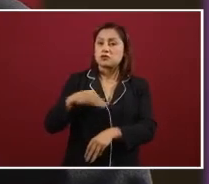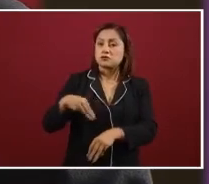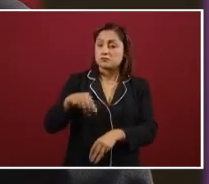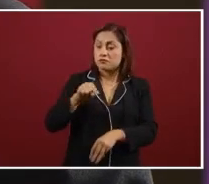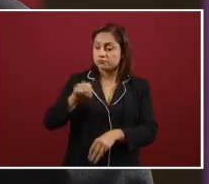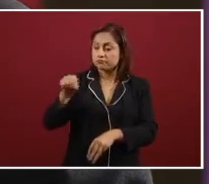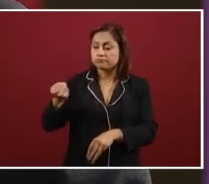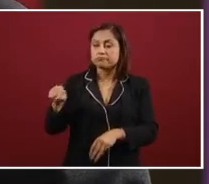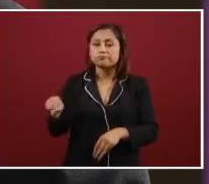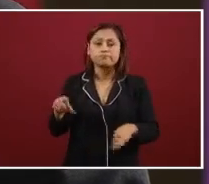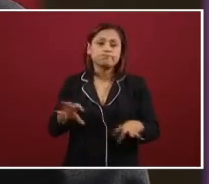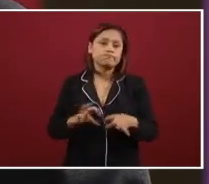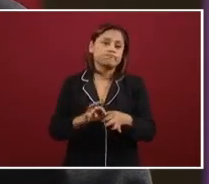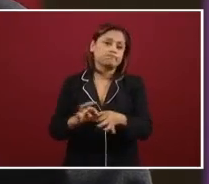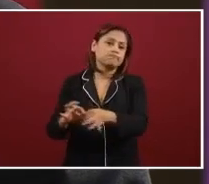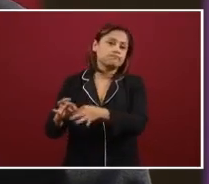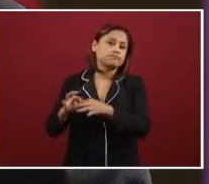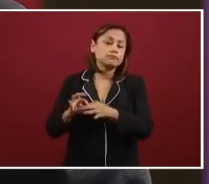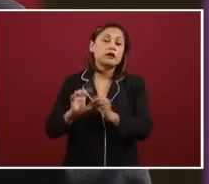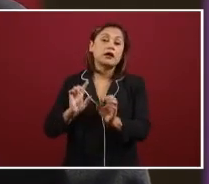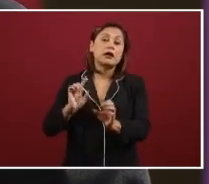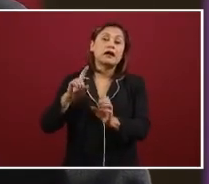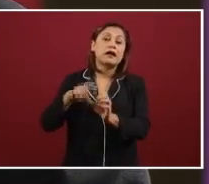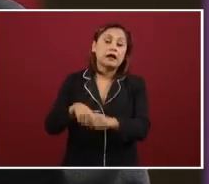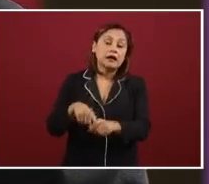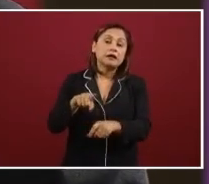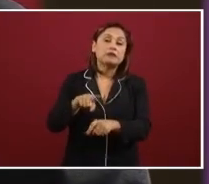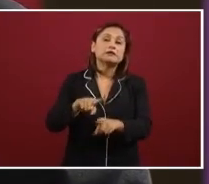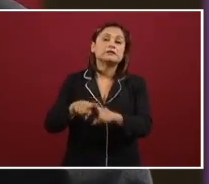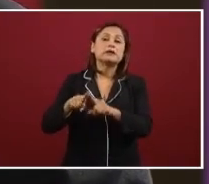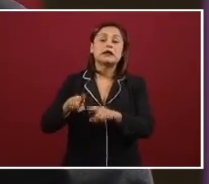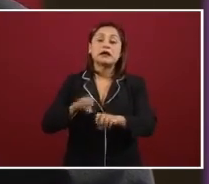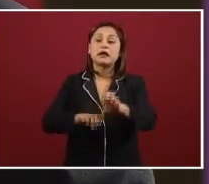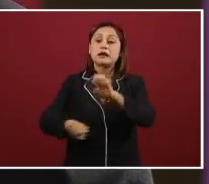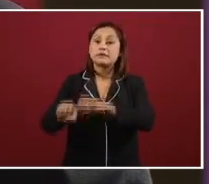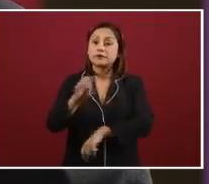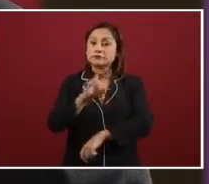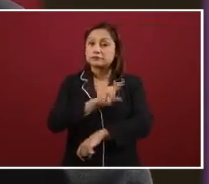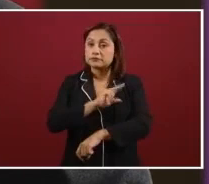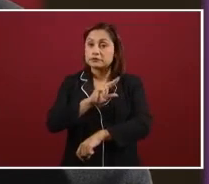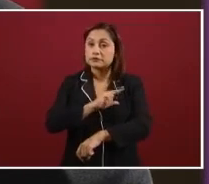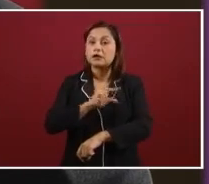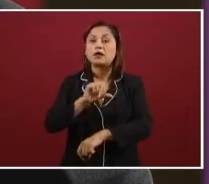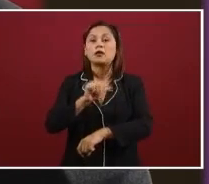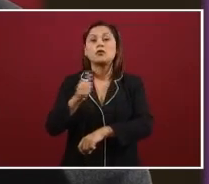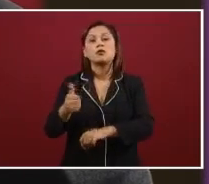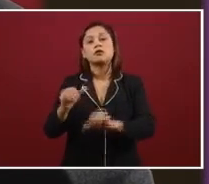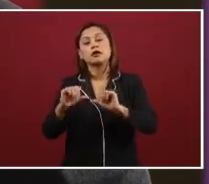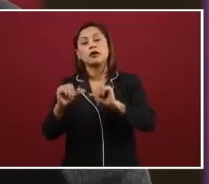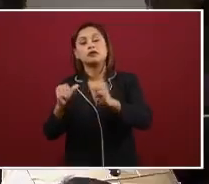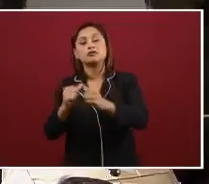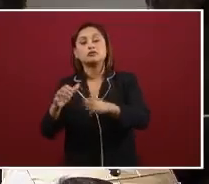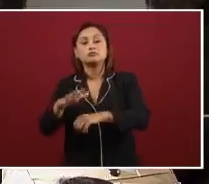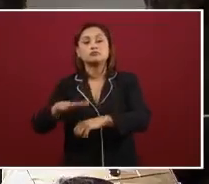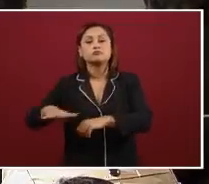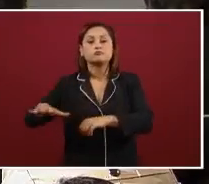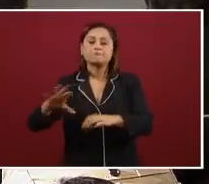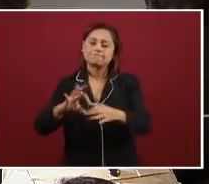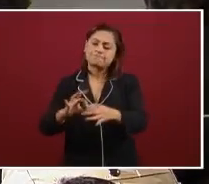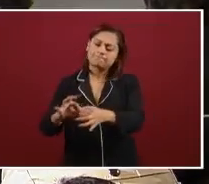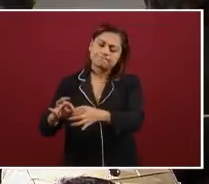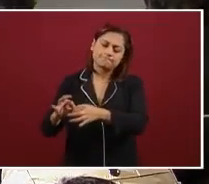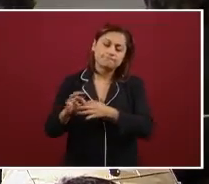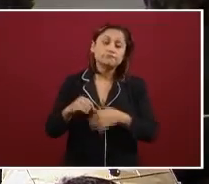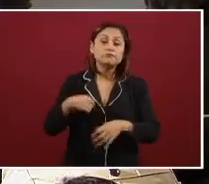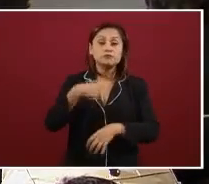la iniciativa privada y la sociedad civil, a la cual le agradezco mucho todo lo que